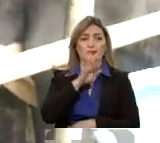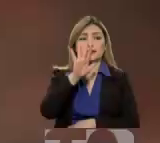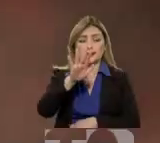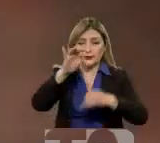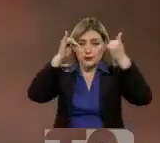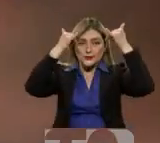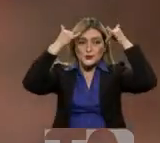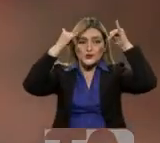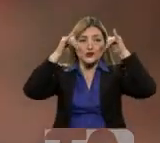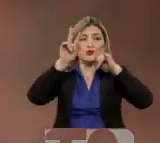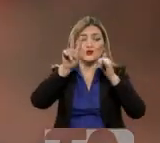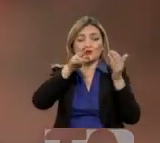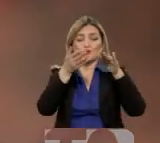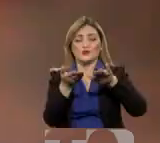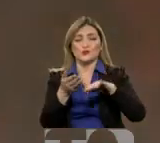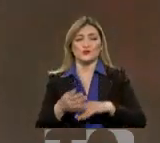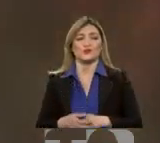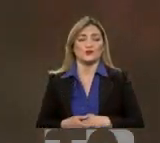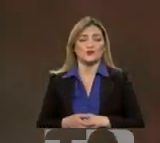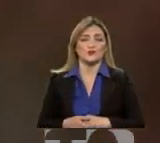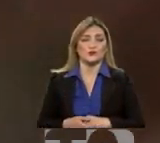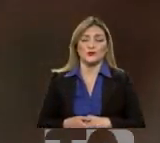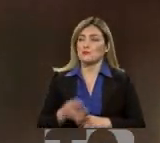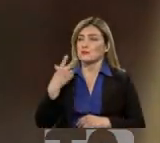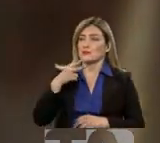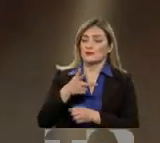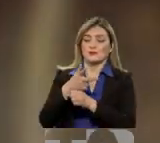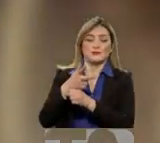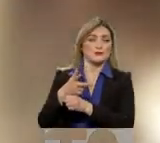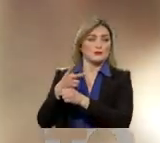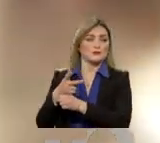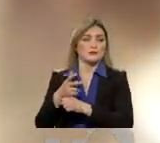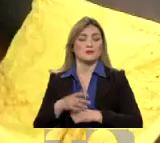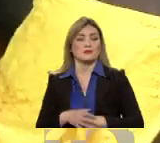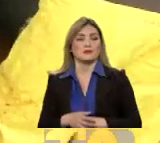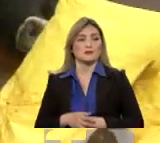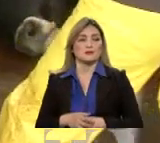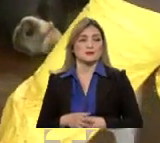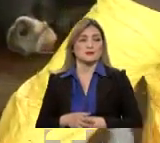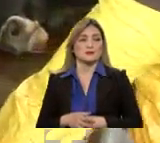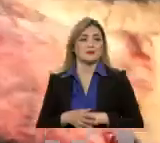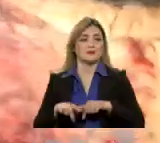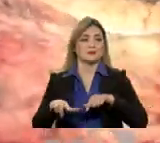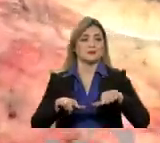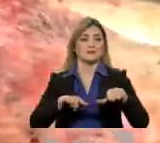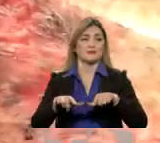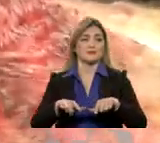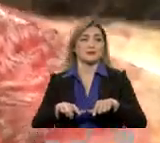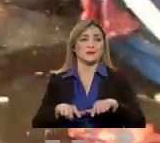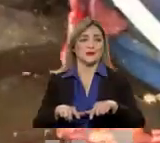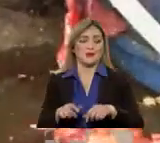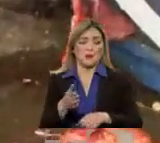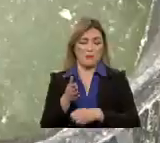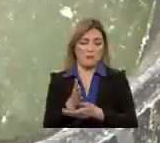5 reses vivas y 2 muertas. Las imágenes que captaron nuestras cámaras evidenciaron que en este lugar se faenaba